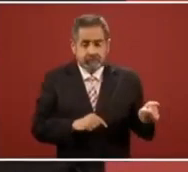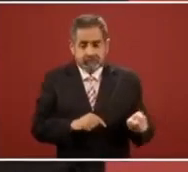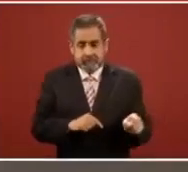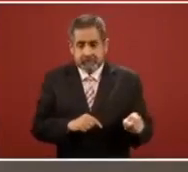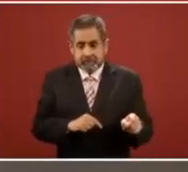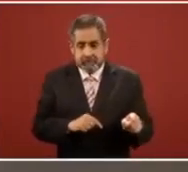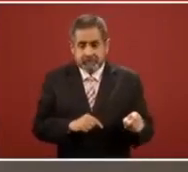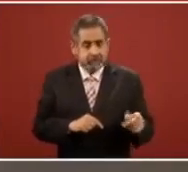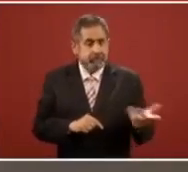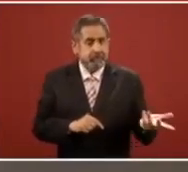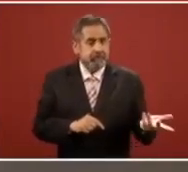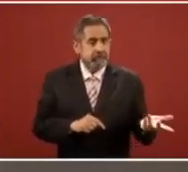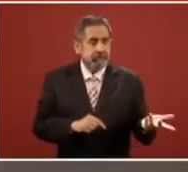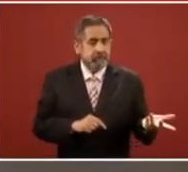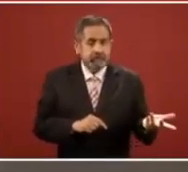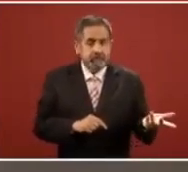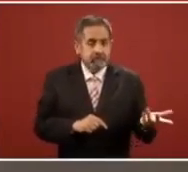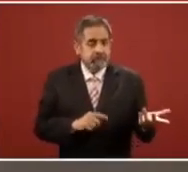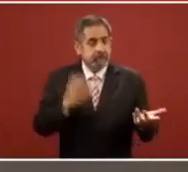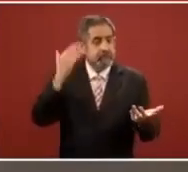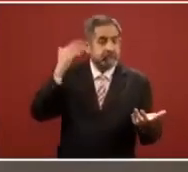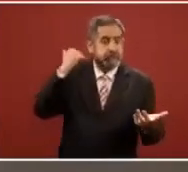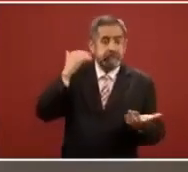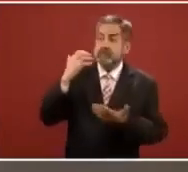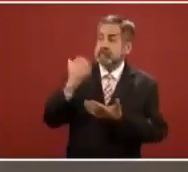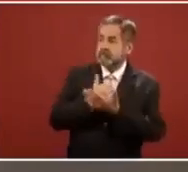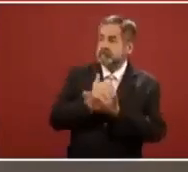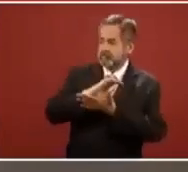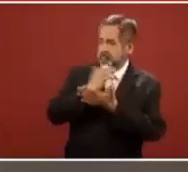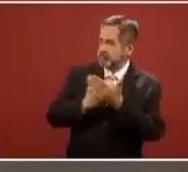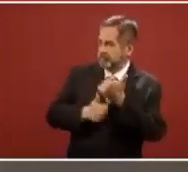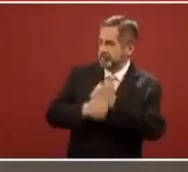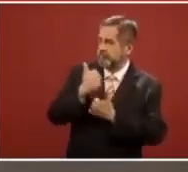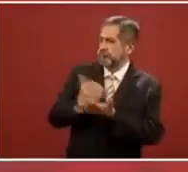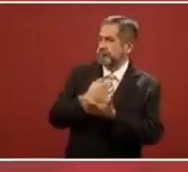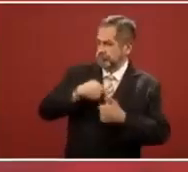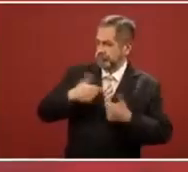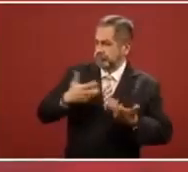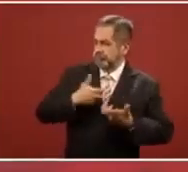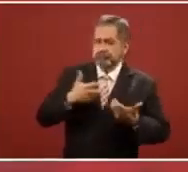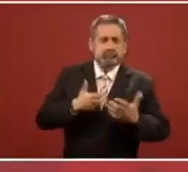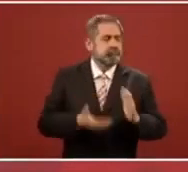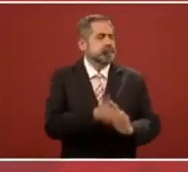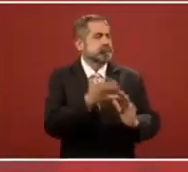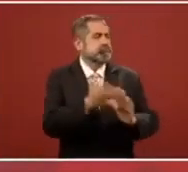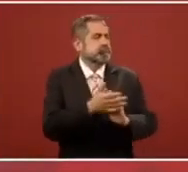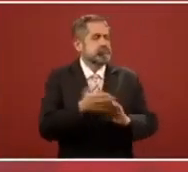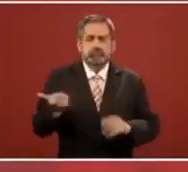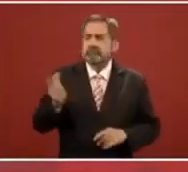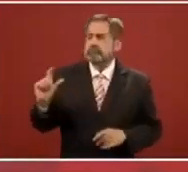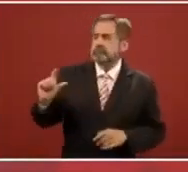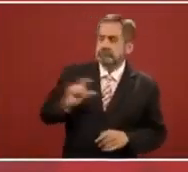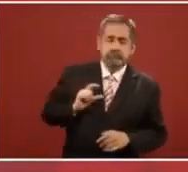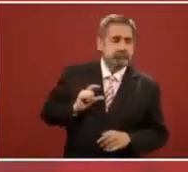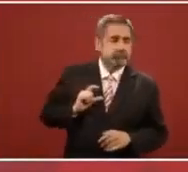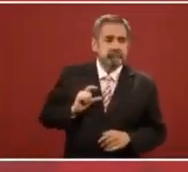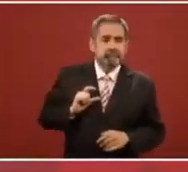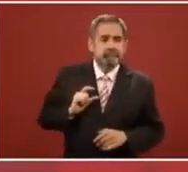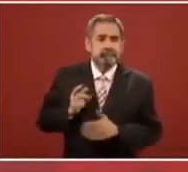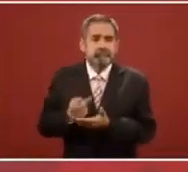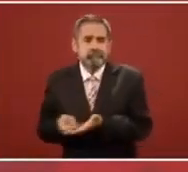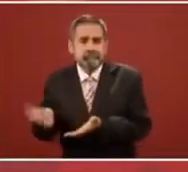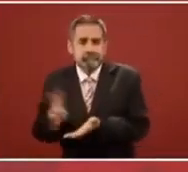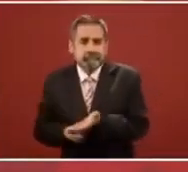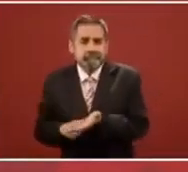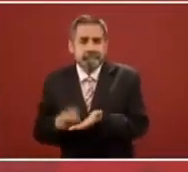que ganaron esas licitaciones con un determinado monto y les dieron el doble o el